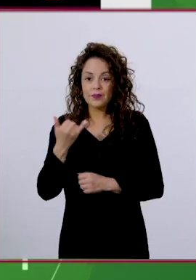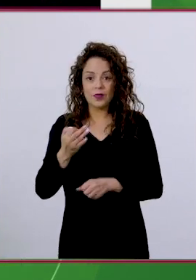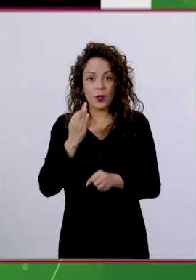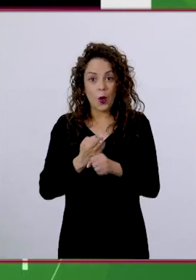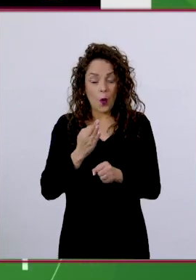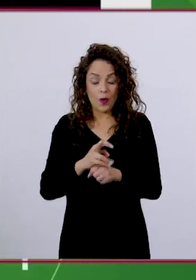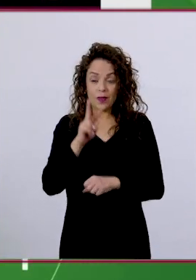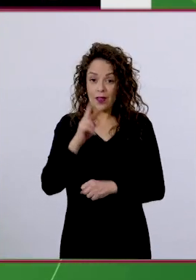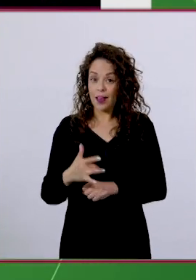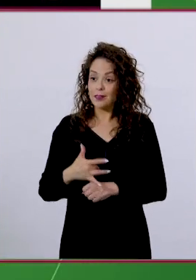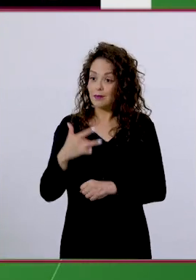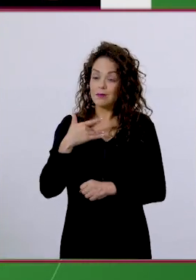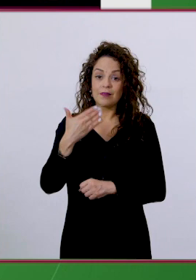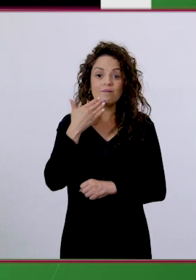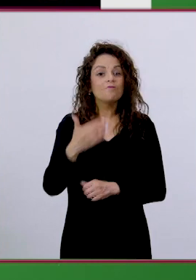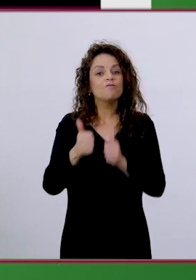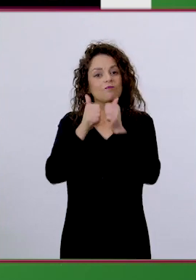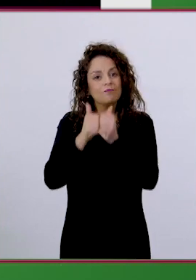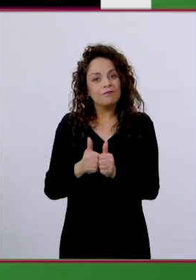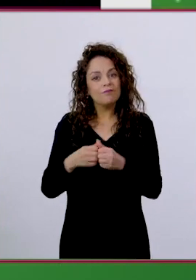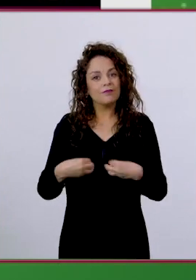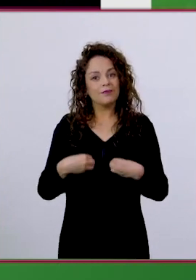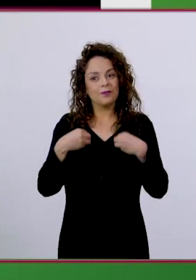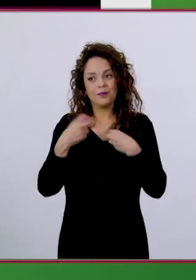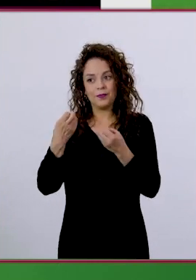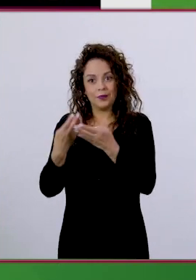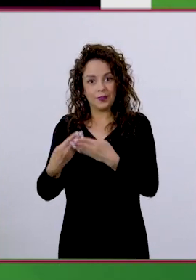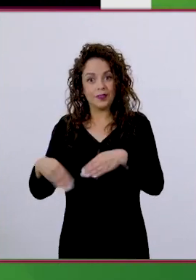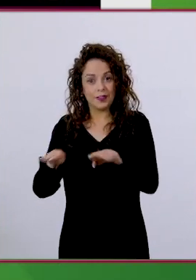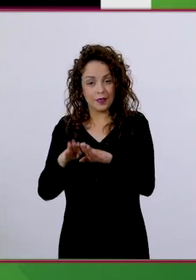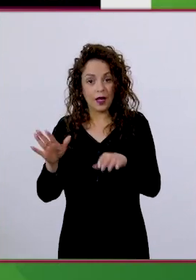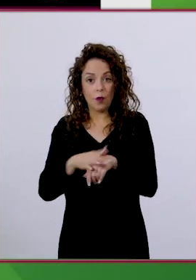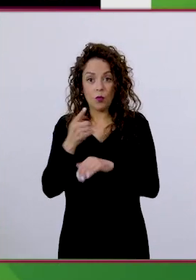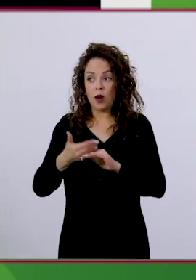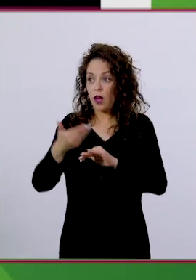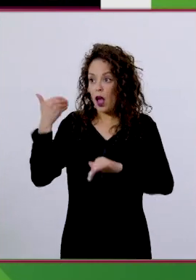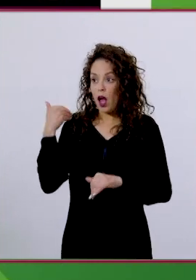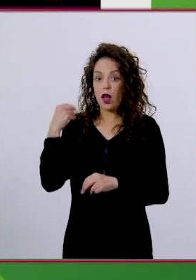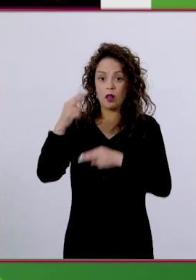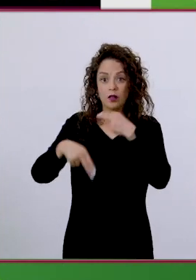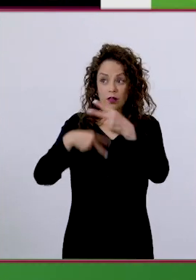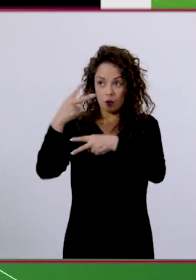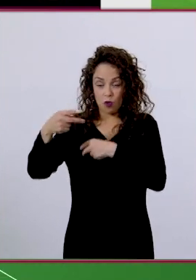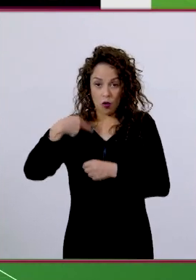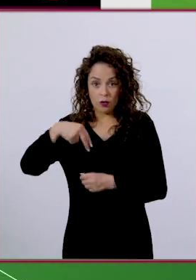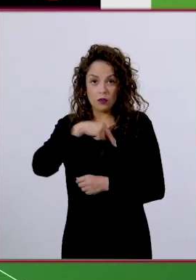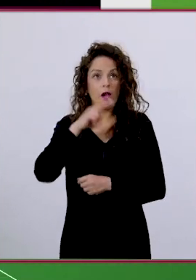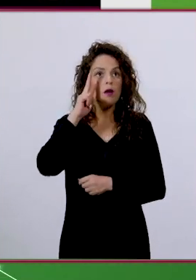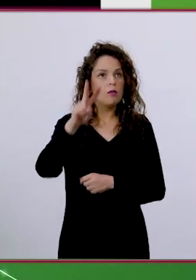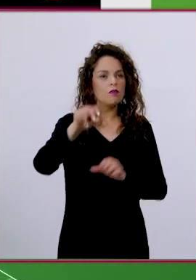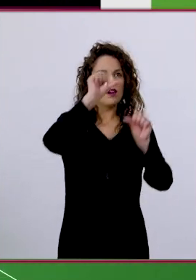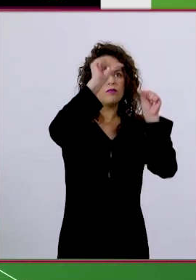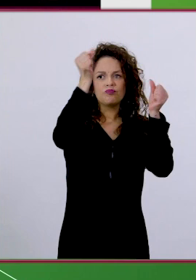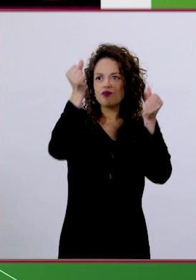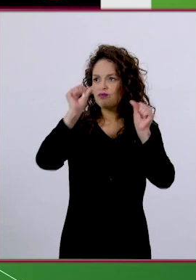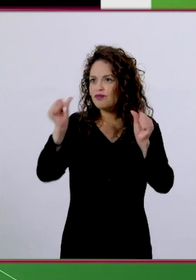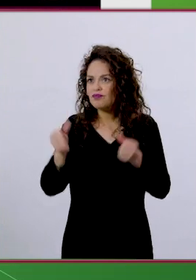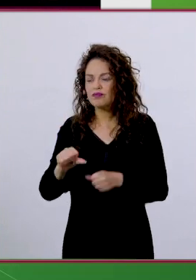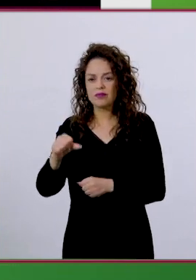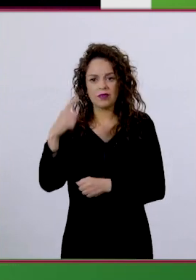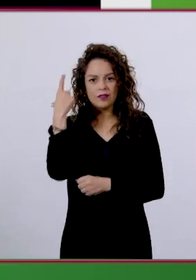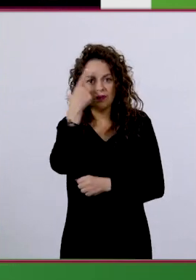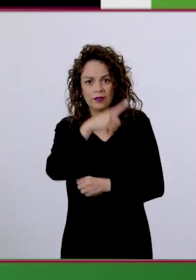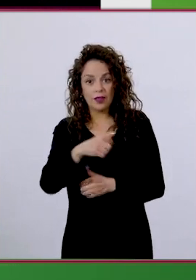tan contentos viviendo en esa casa que cuando nosotros llegamos, o sea, estaba agrietada, sombría, apolillada, y que ahorita